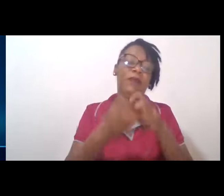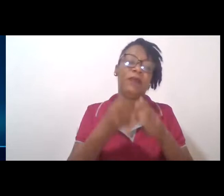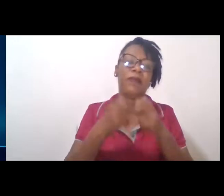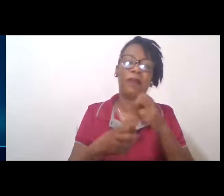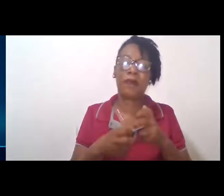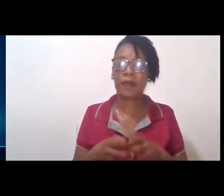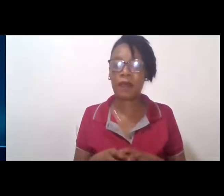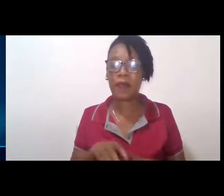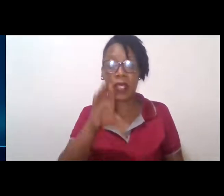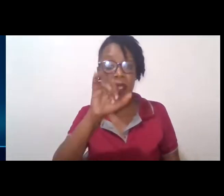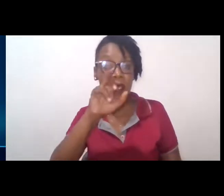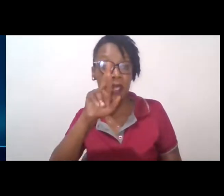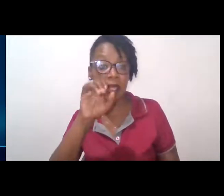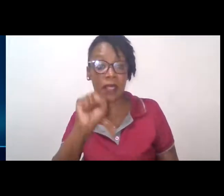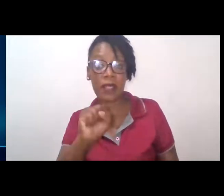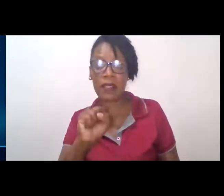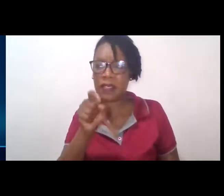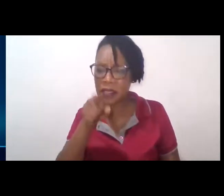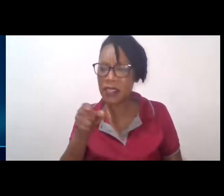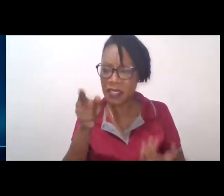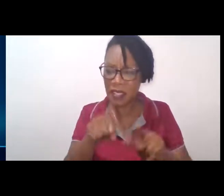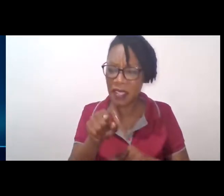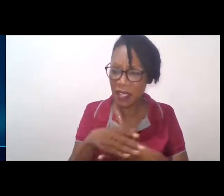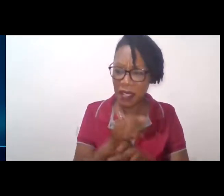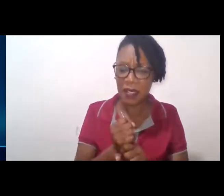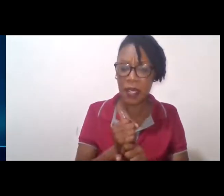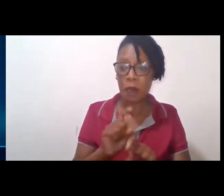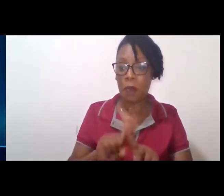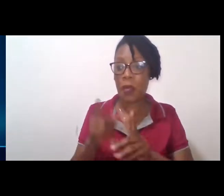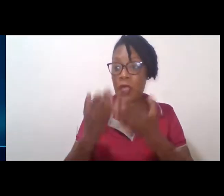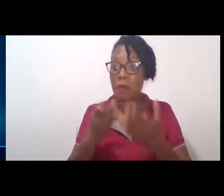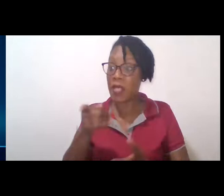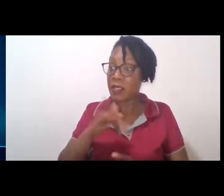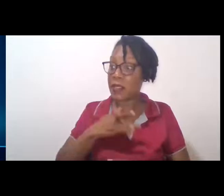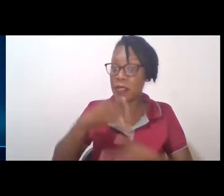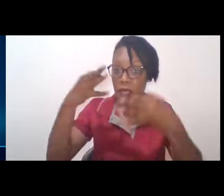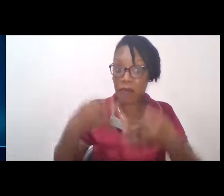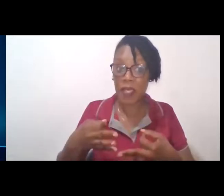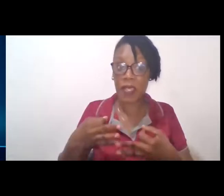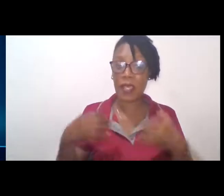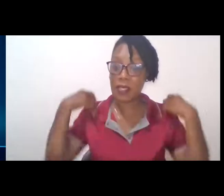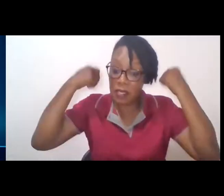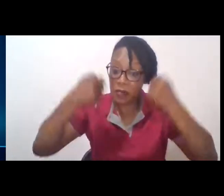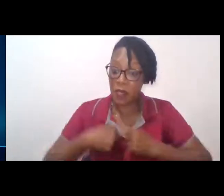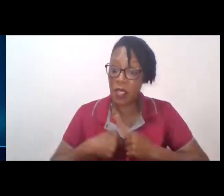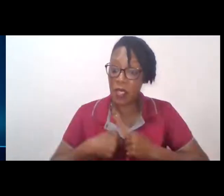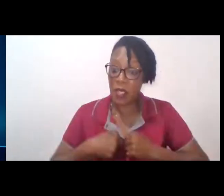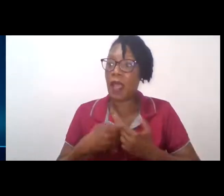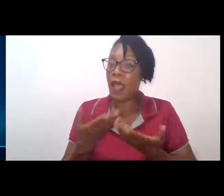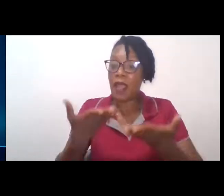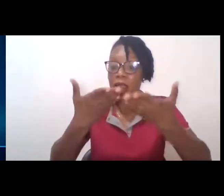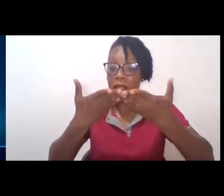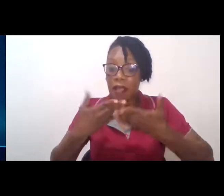Puede ser que en este momento yo sienta calor, pero tal vez él no. Ese suéter, ese abrigo, es lo que le está permitiendo a